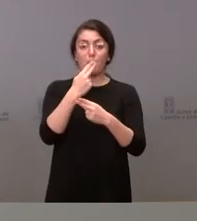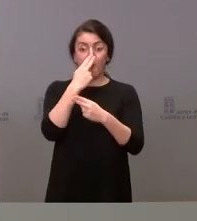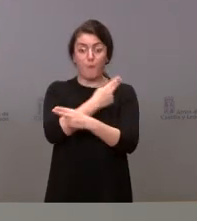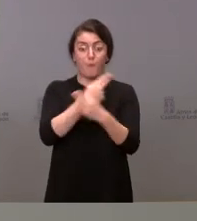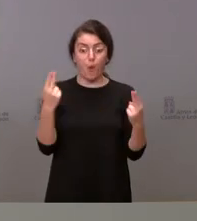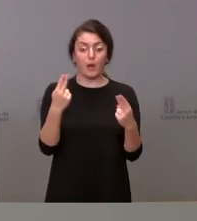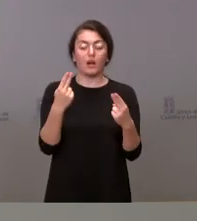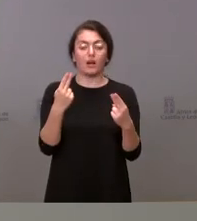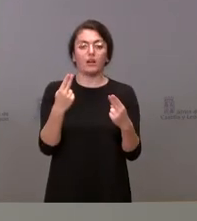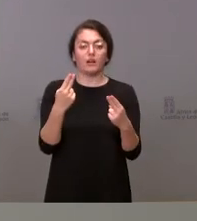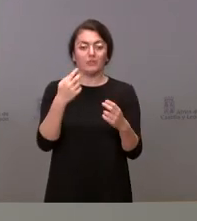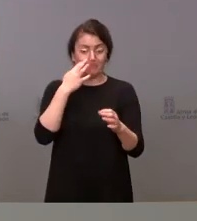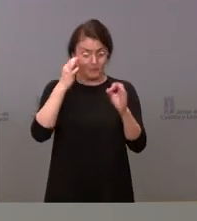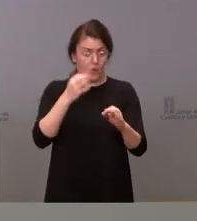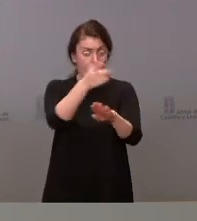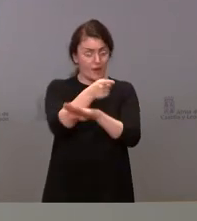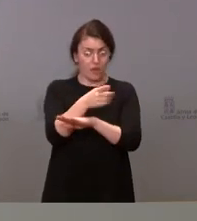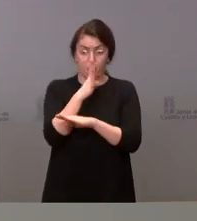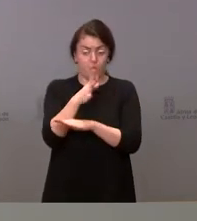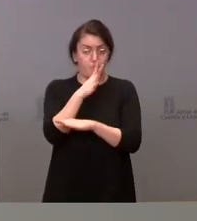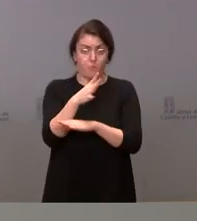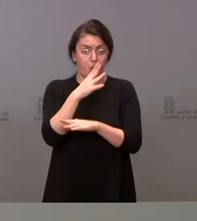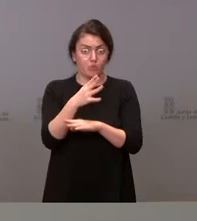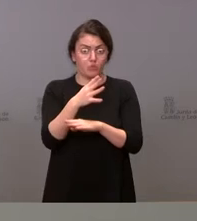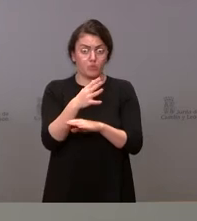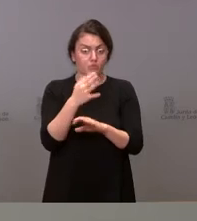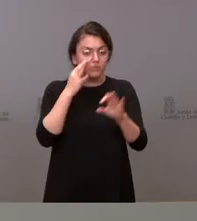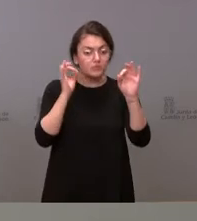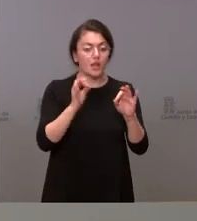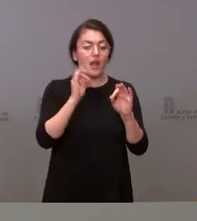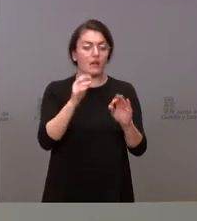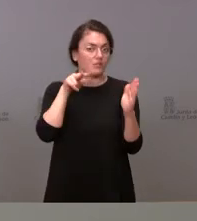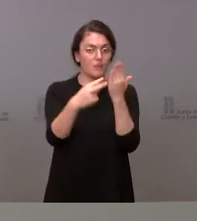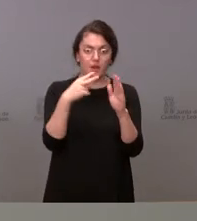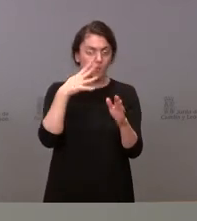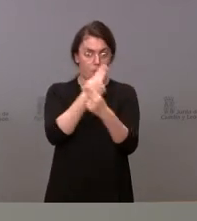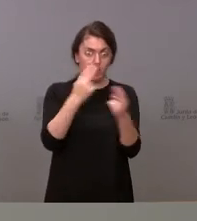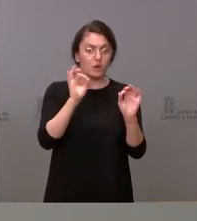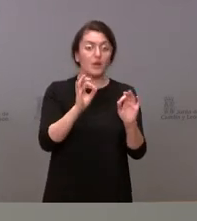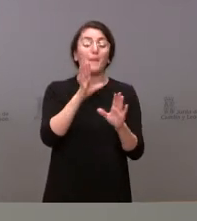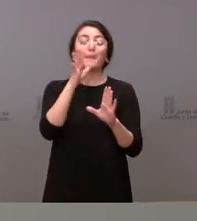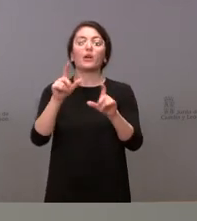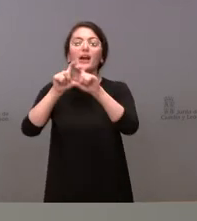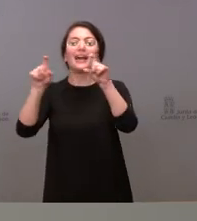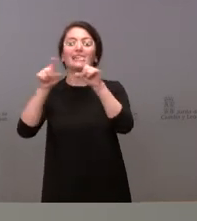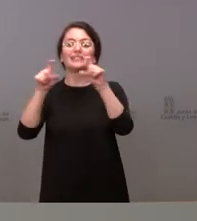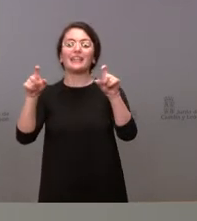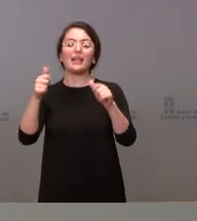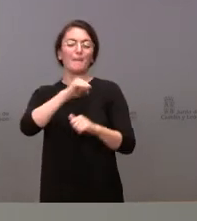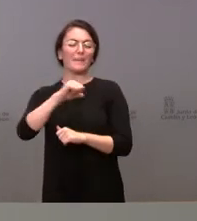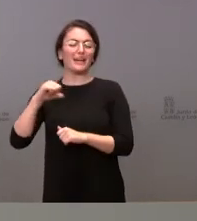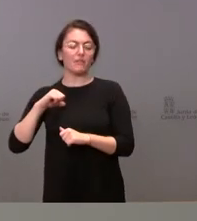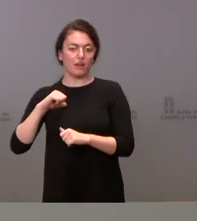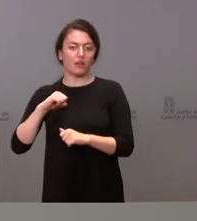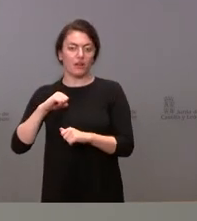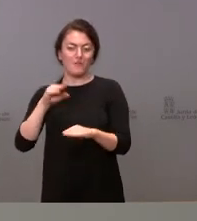sujetos naturales o no, naturalmente obligados por las leyes de transparencia, pero en este caso son entidades privadas beneficiarias de ayudas y subvenciones